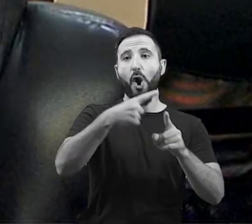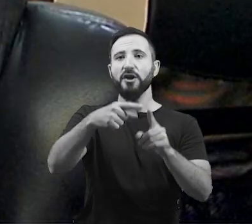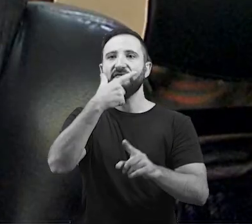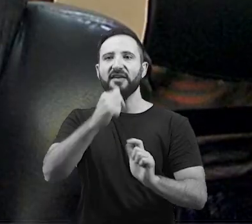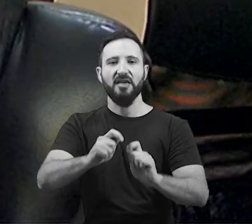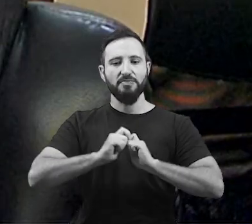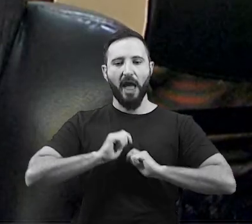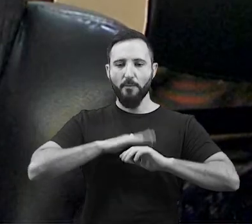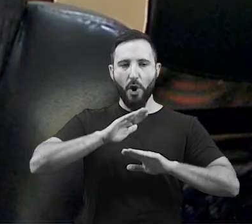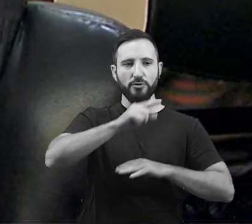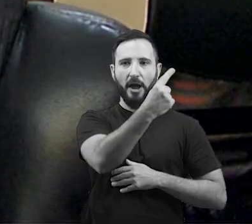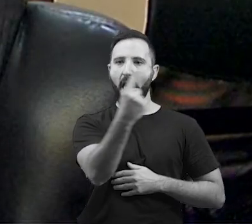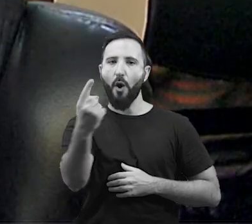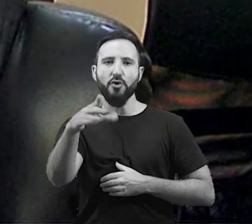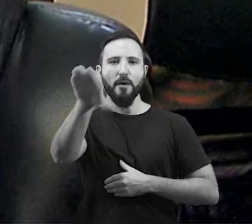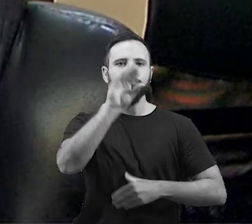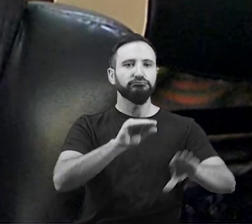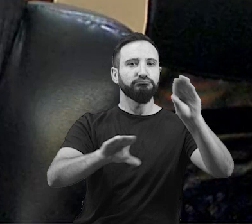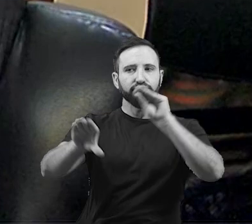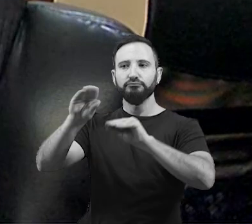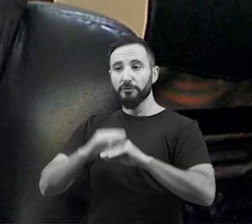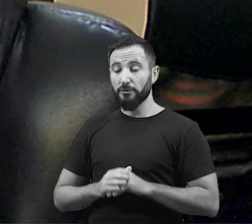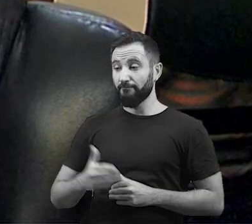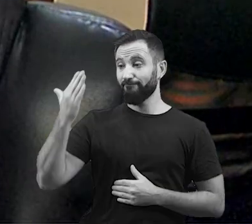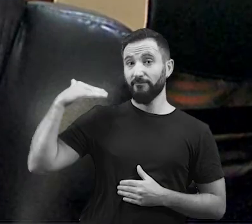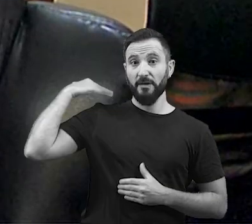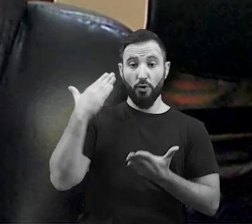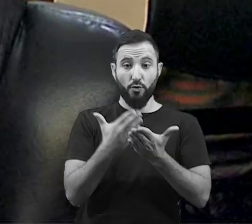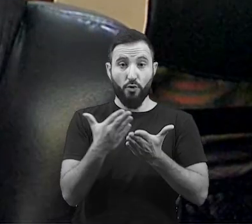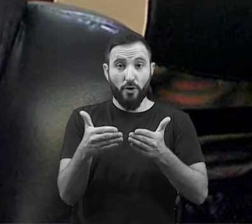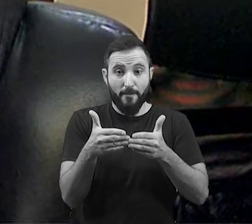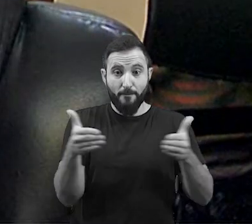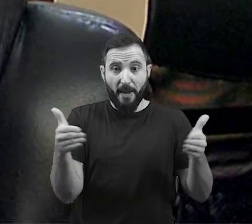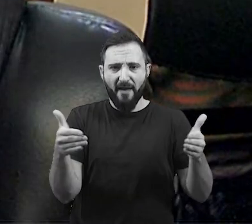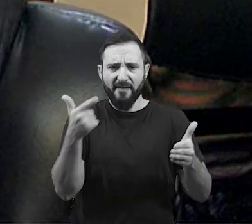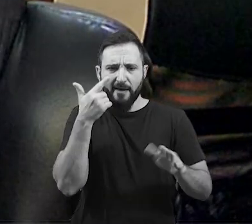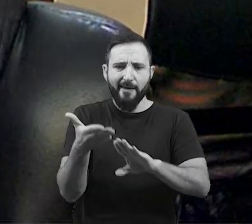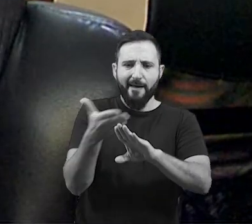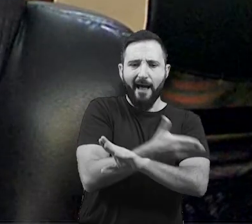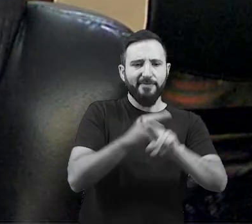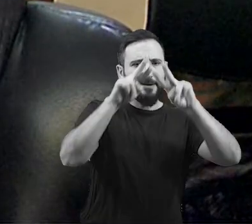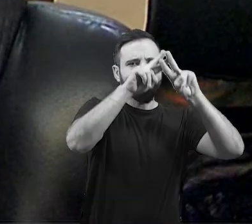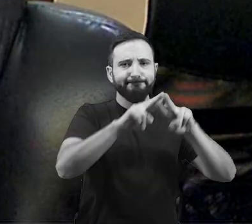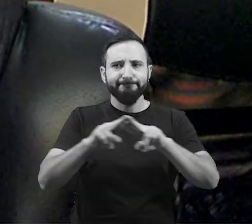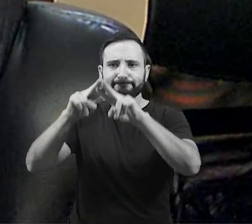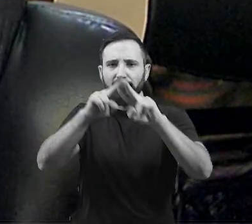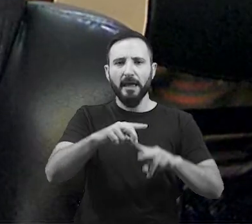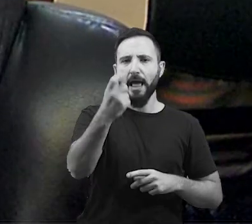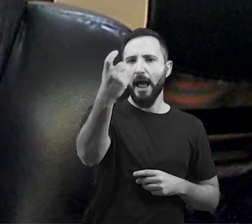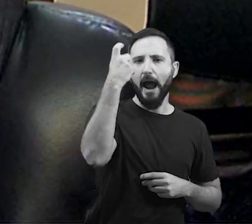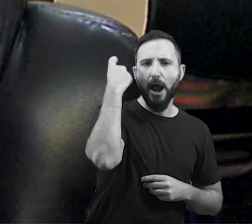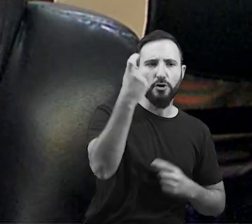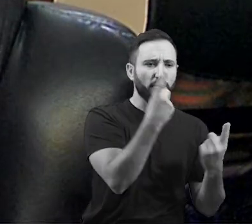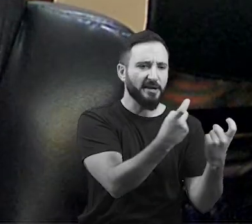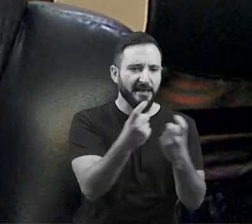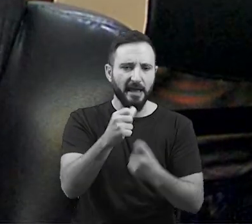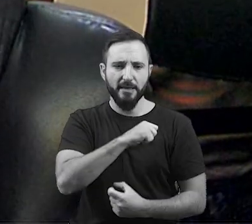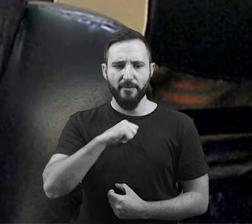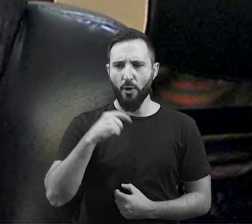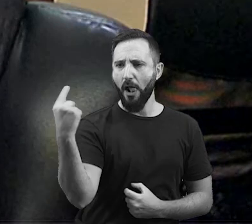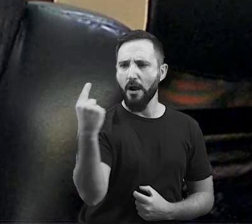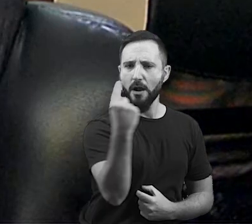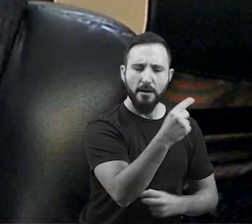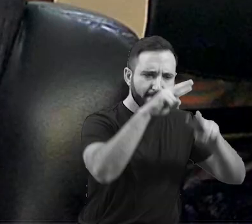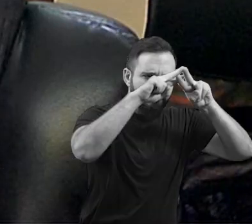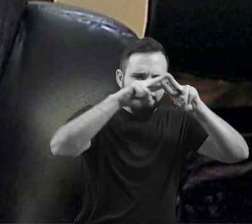Pues antes de iniciar el curso se llevó a cabo un estudio de las necesidades individuales de los alumnos con el objetivo de garantizar una